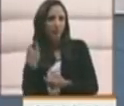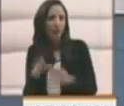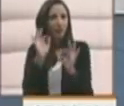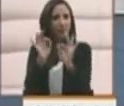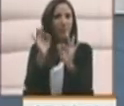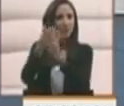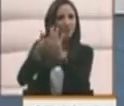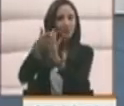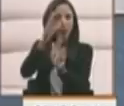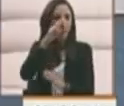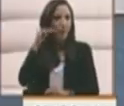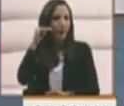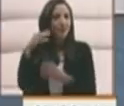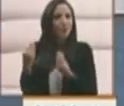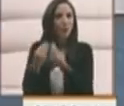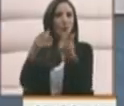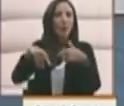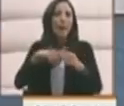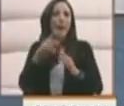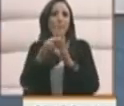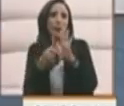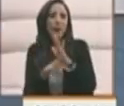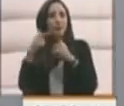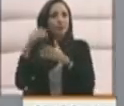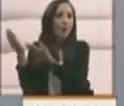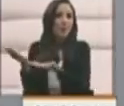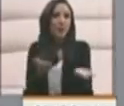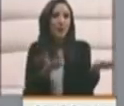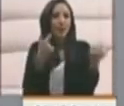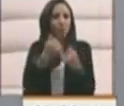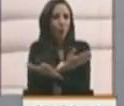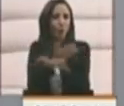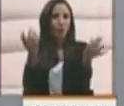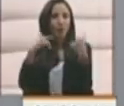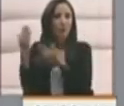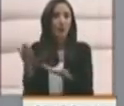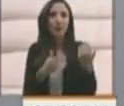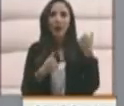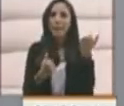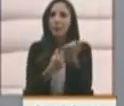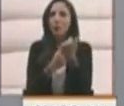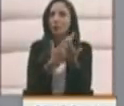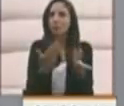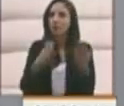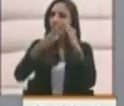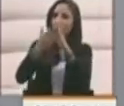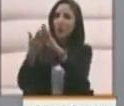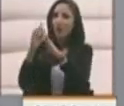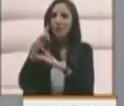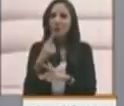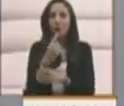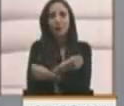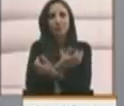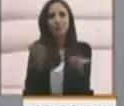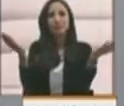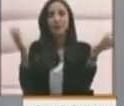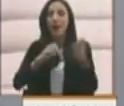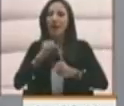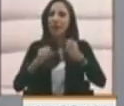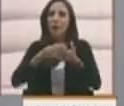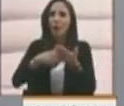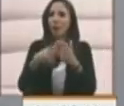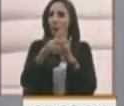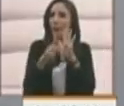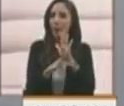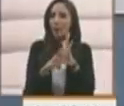González, nuestra intérprete de señas. Bienvenida, bienvenida y gracias por hacer más democrático este Cayendo y Corriendo.